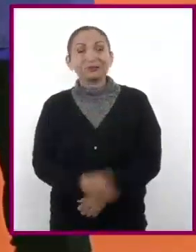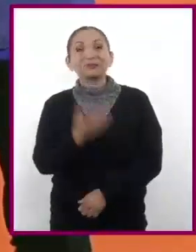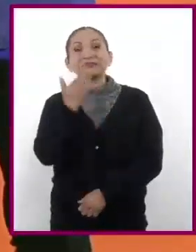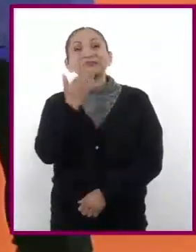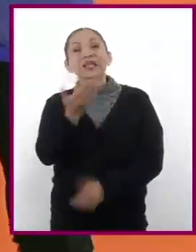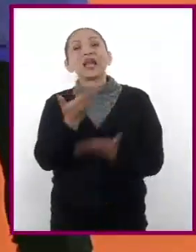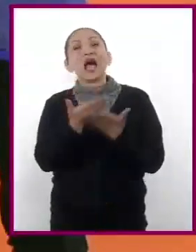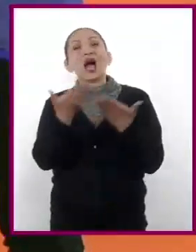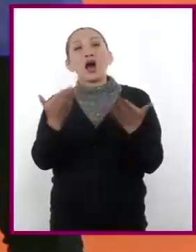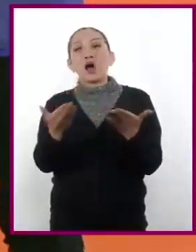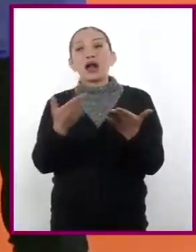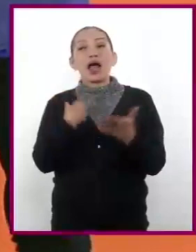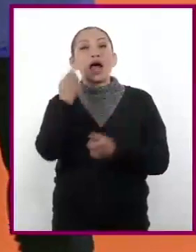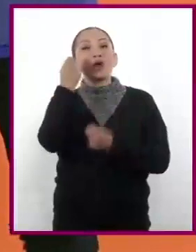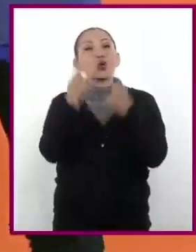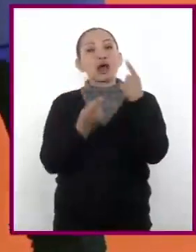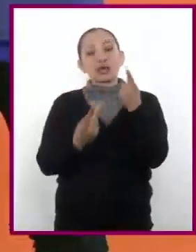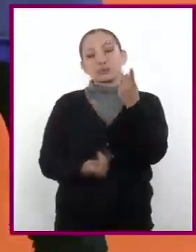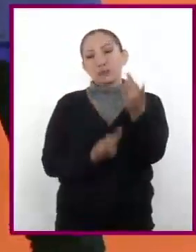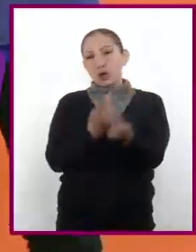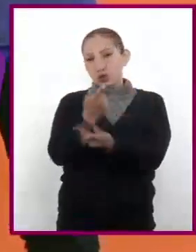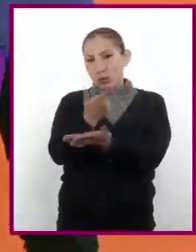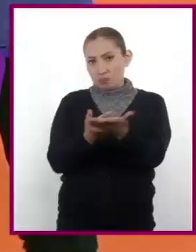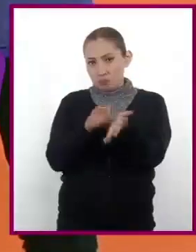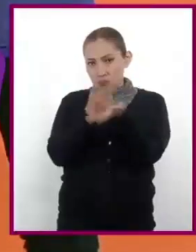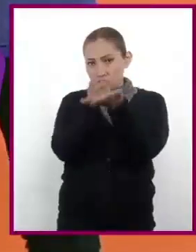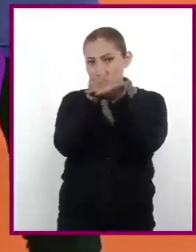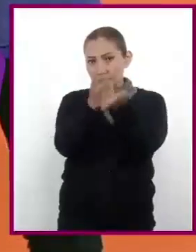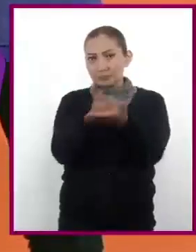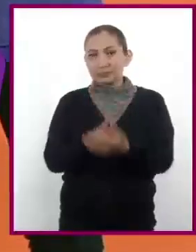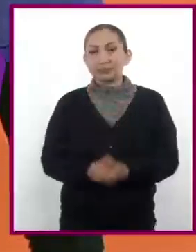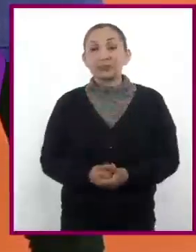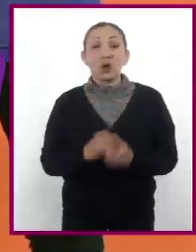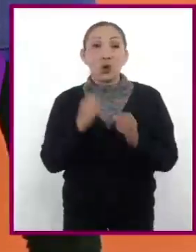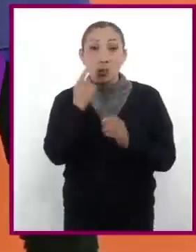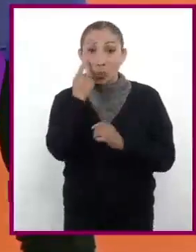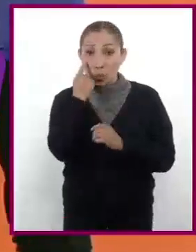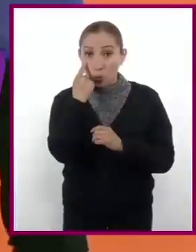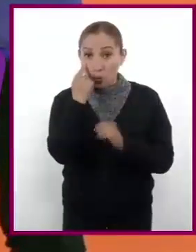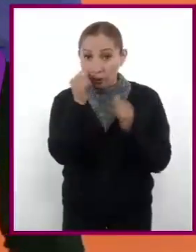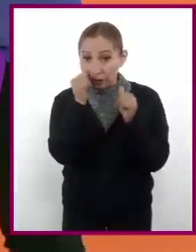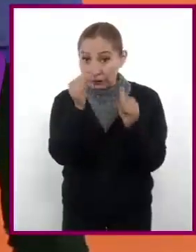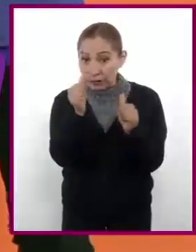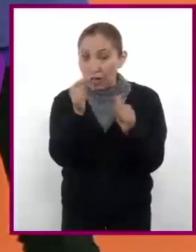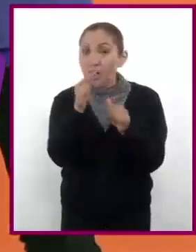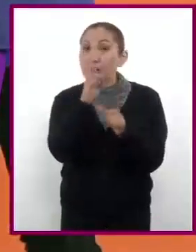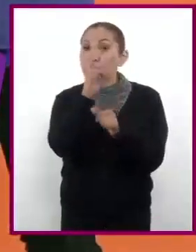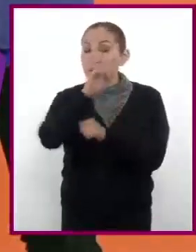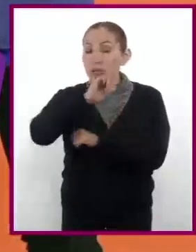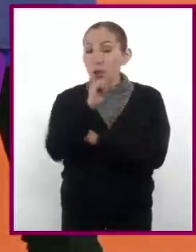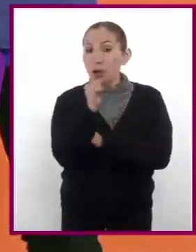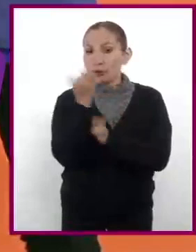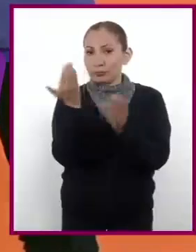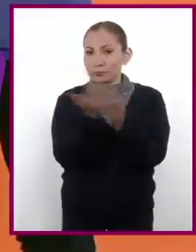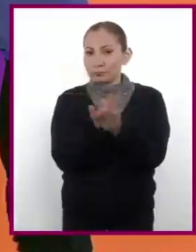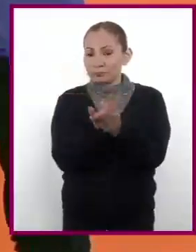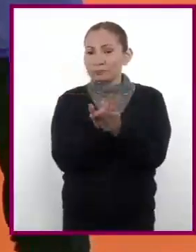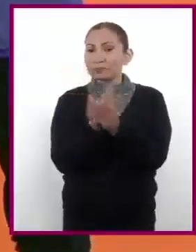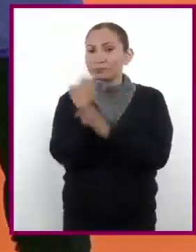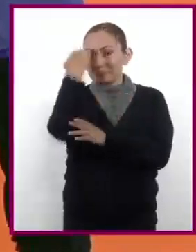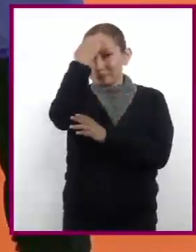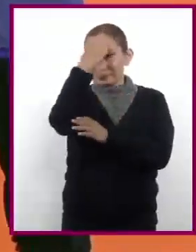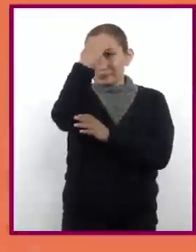Bien, ahora les dejamos algunas preguntas que los pueden guiar. Ojo, guarden sus respuestas en su carpeta